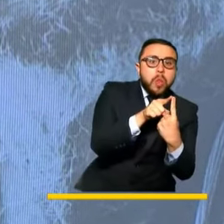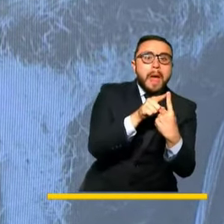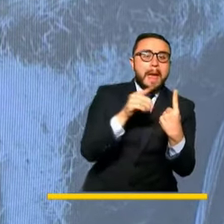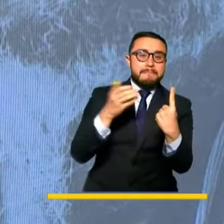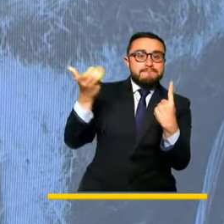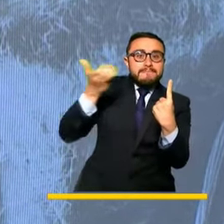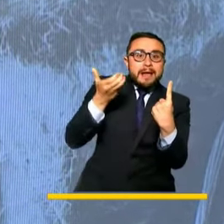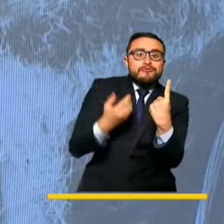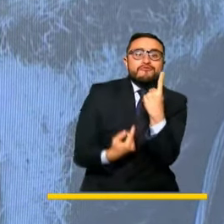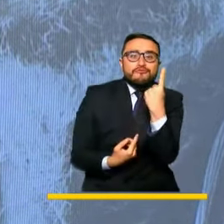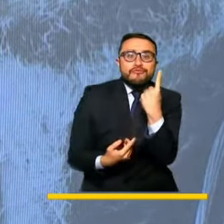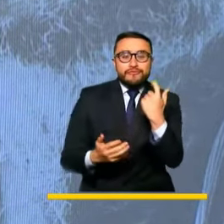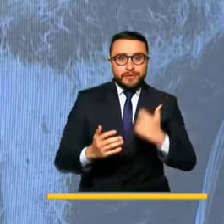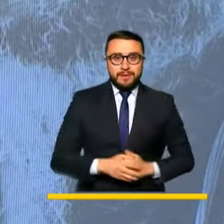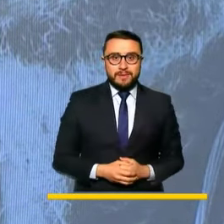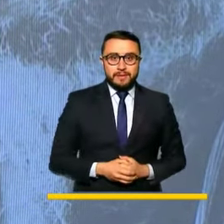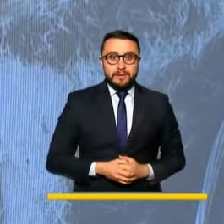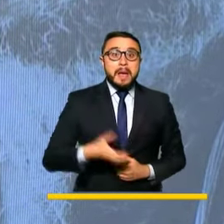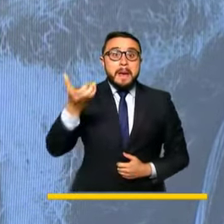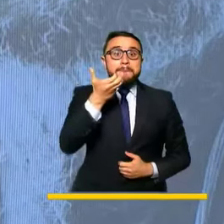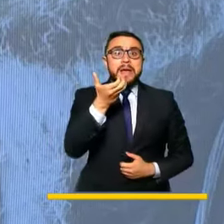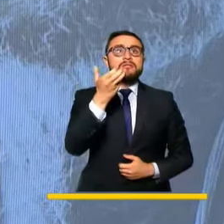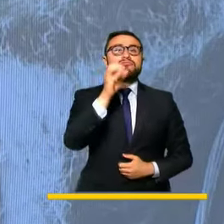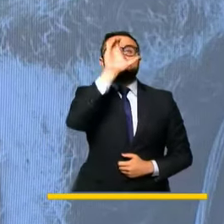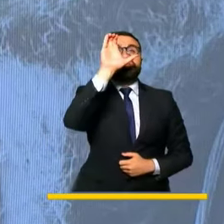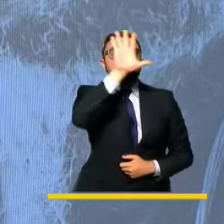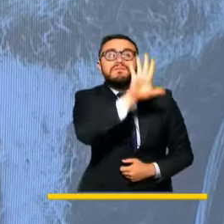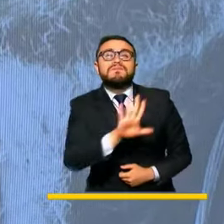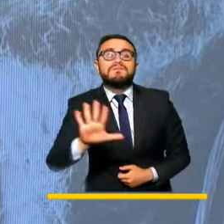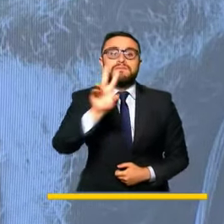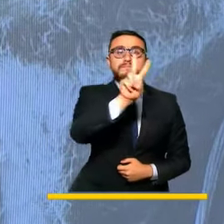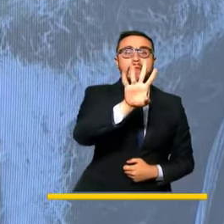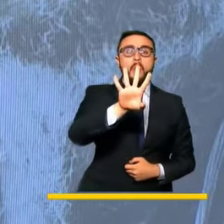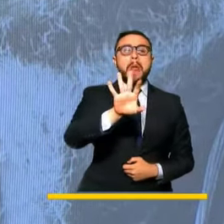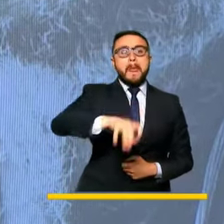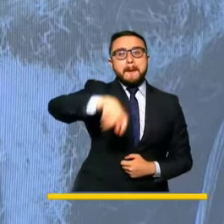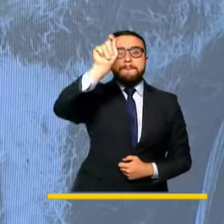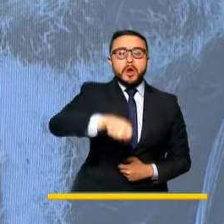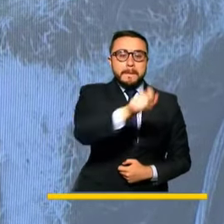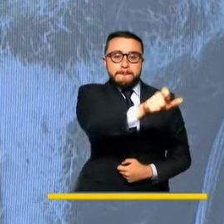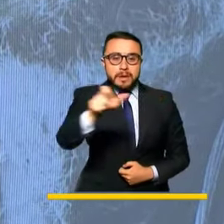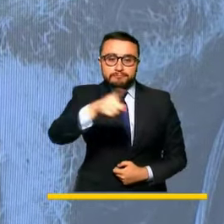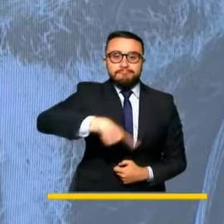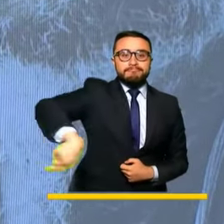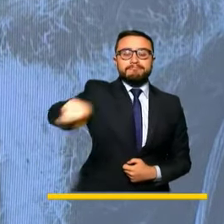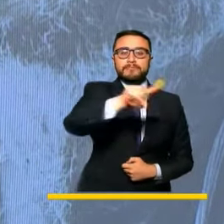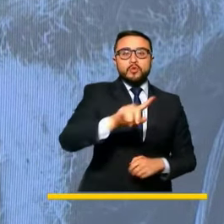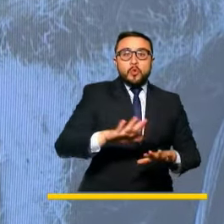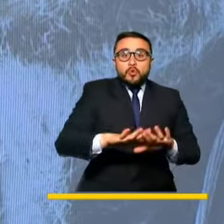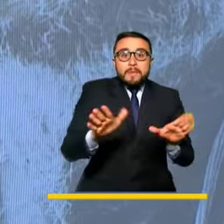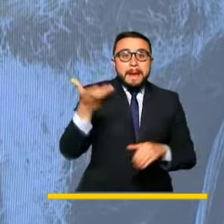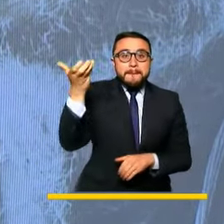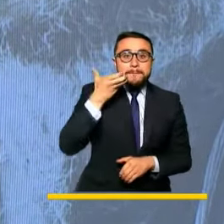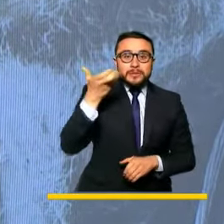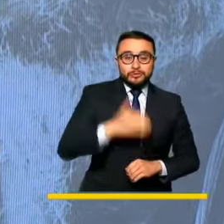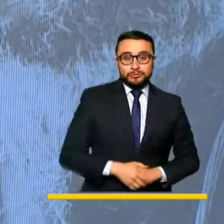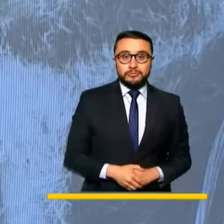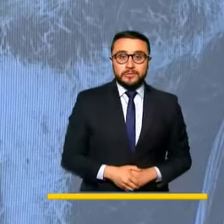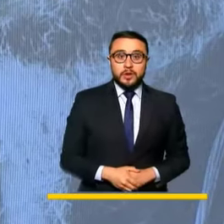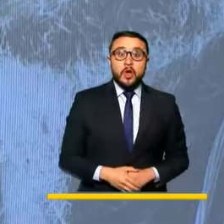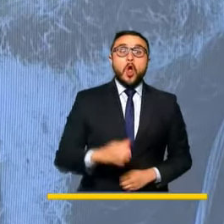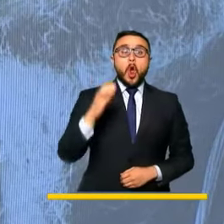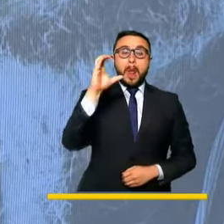cobertura pensional en Colombia alcanza solo el 24 por ciento de la población. Colombia es el segundo